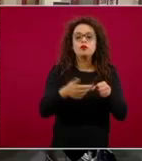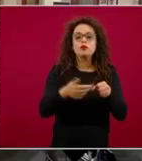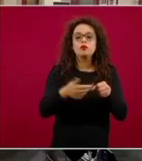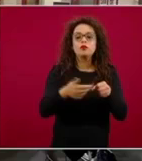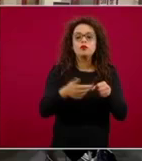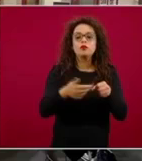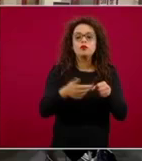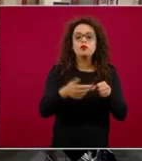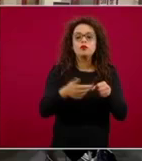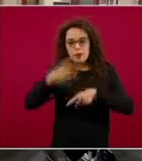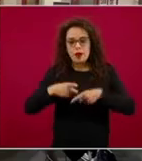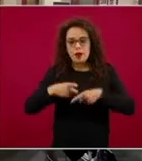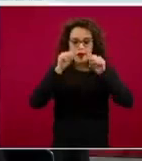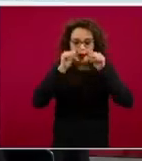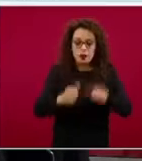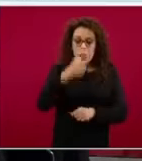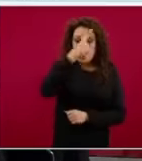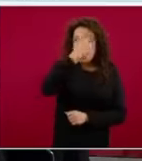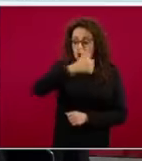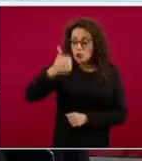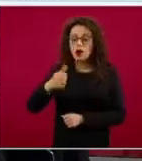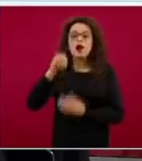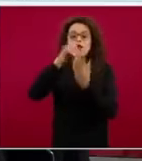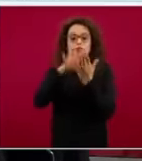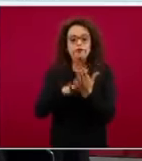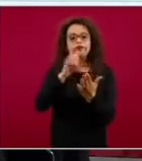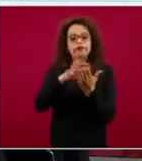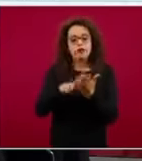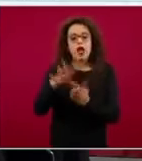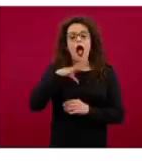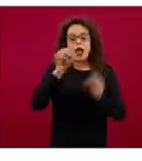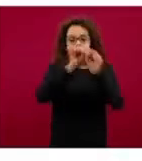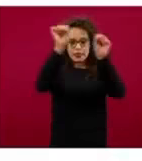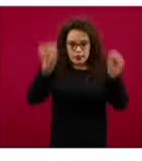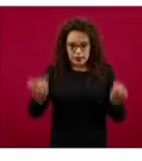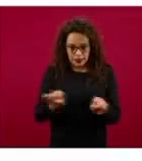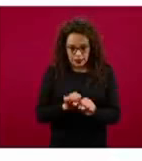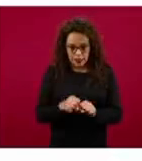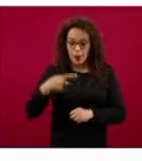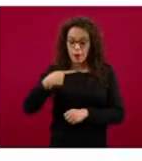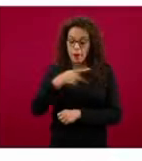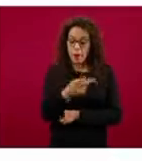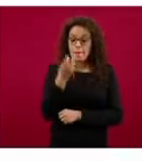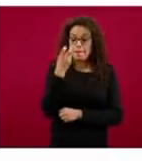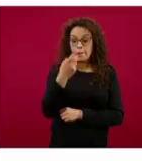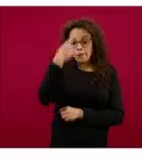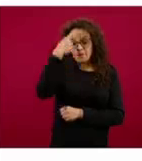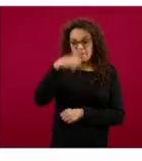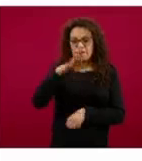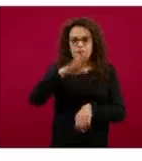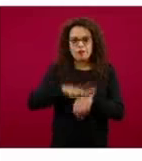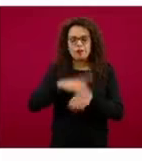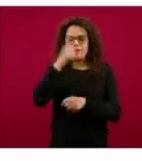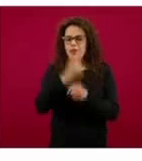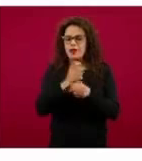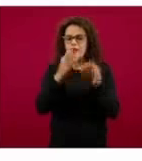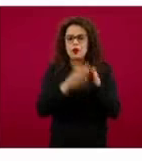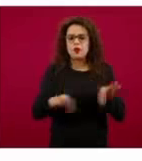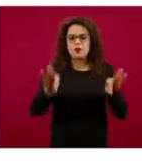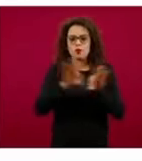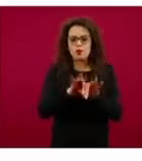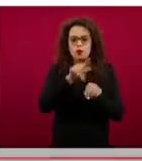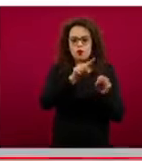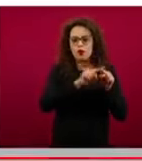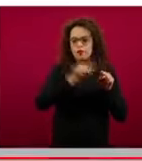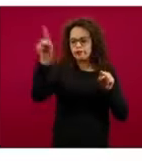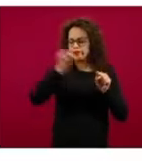sistema. Y lo que podemos ver en esta gráfica, solamente para mensaje principal, lo que hemos hecho en esta gráfica es